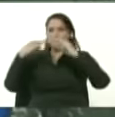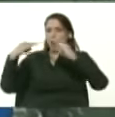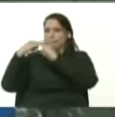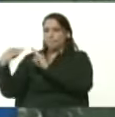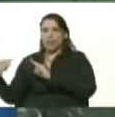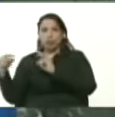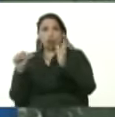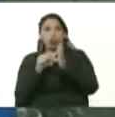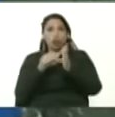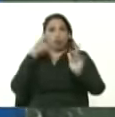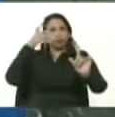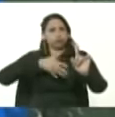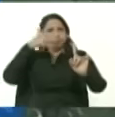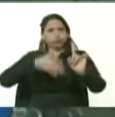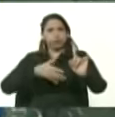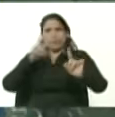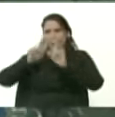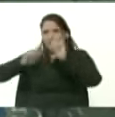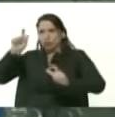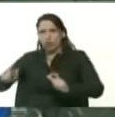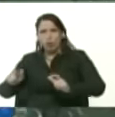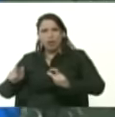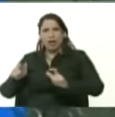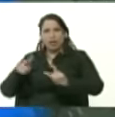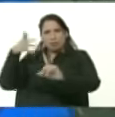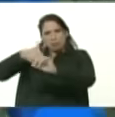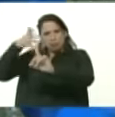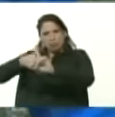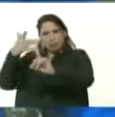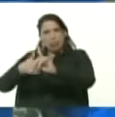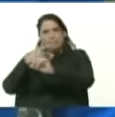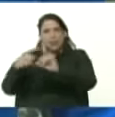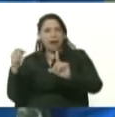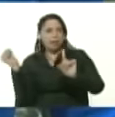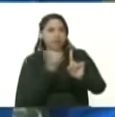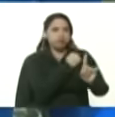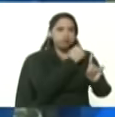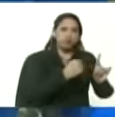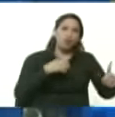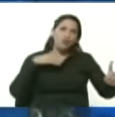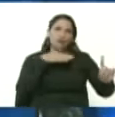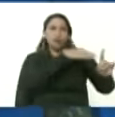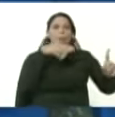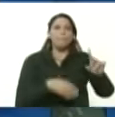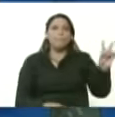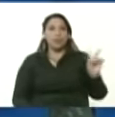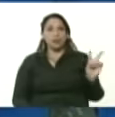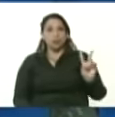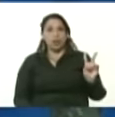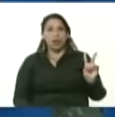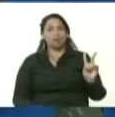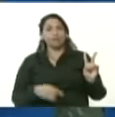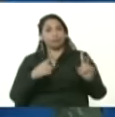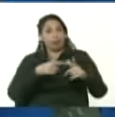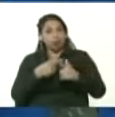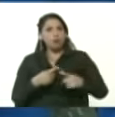está entrenando a mercenarios para agredir y atacar a Venezuela. Venezuela, por su parte, ha hecho lo que